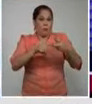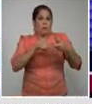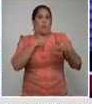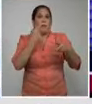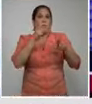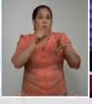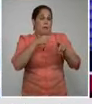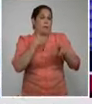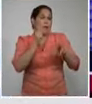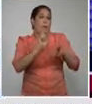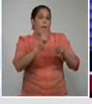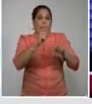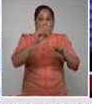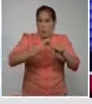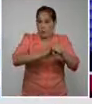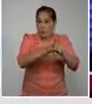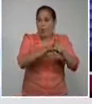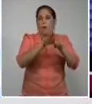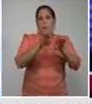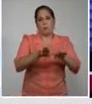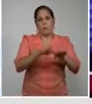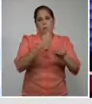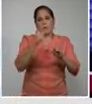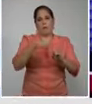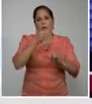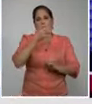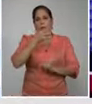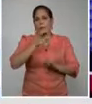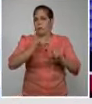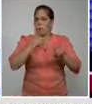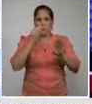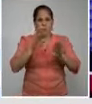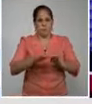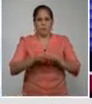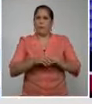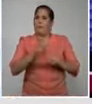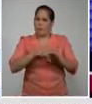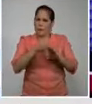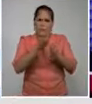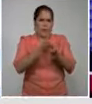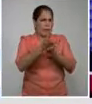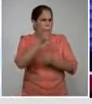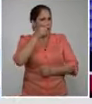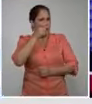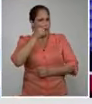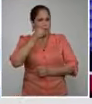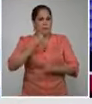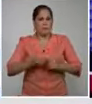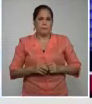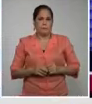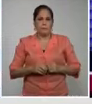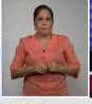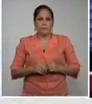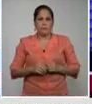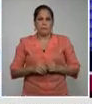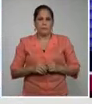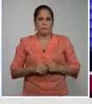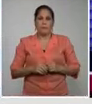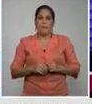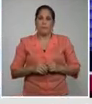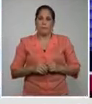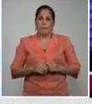y será seguido como parte de nuevos estudios, como han oído hablar también recientemente, se está previendo